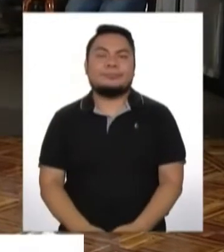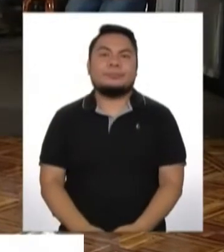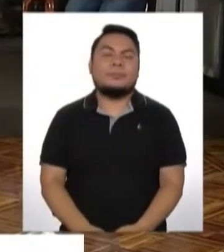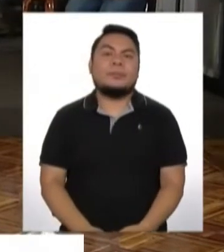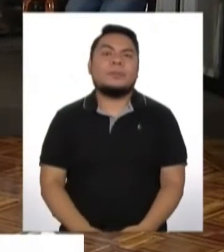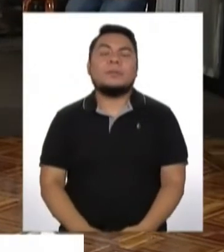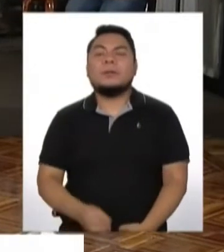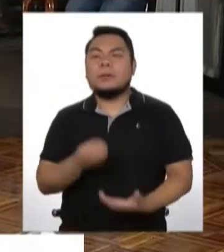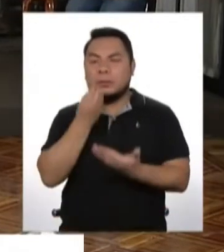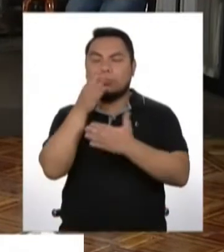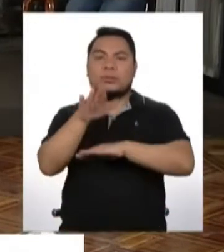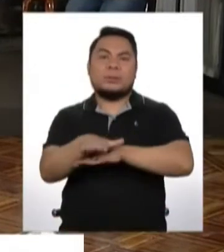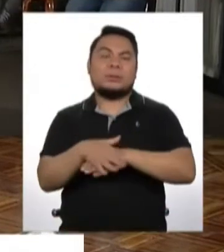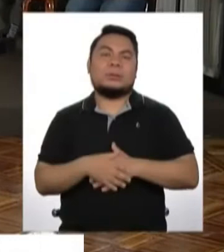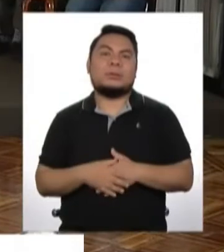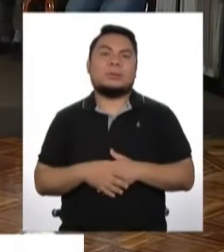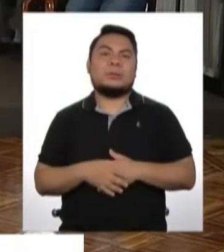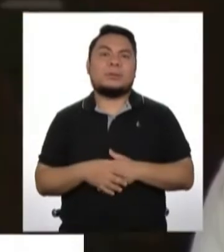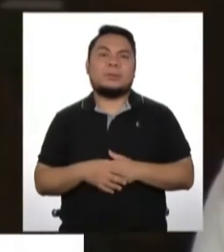Muy buenas tardes.